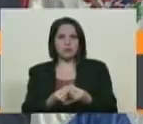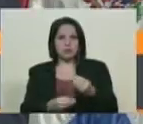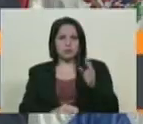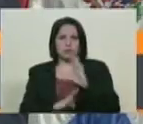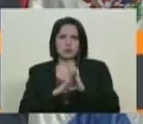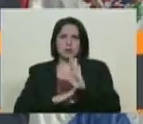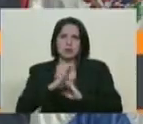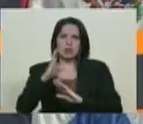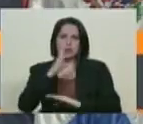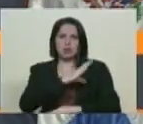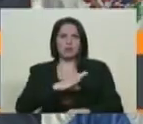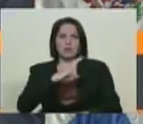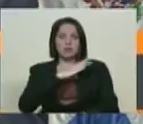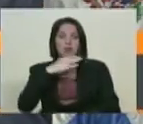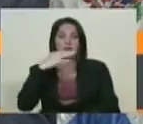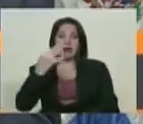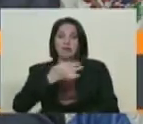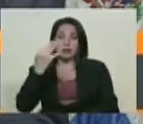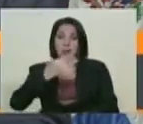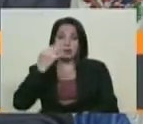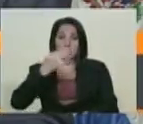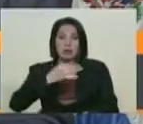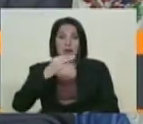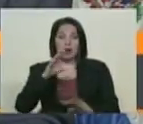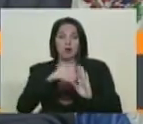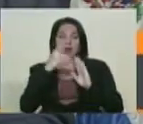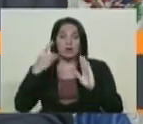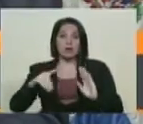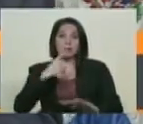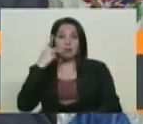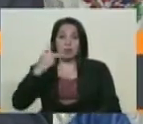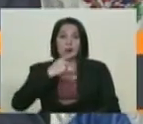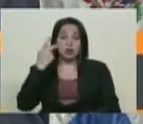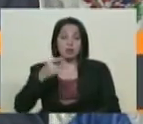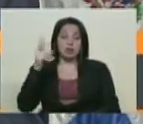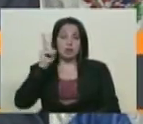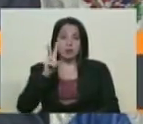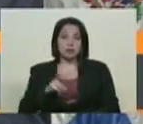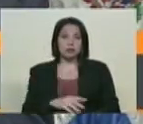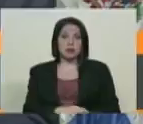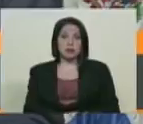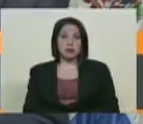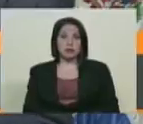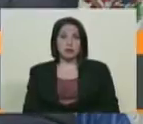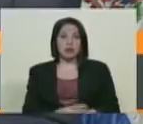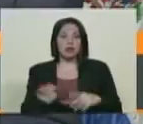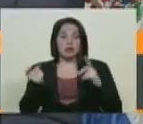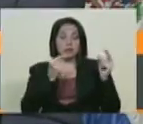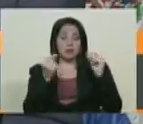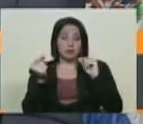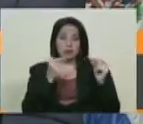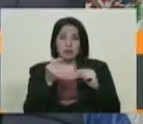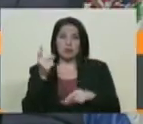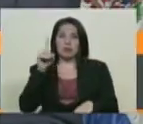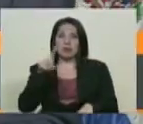Comisión de la Verdad y los Derechos Políticos en Venezuela. Vamos a